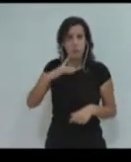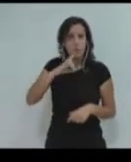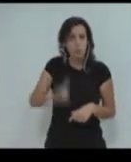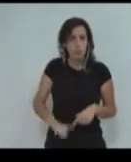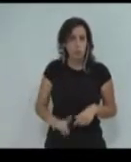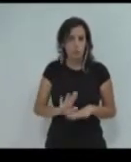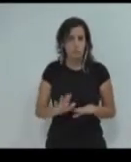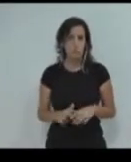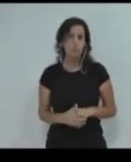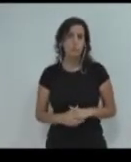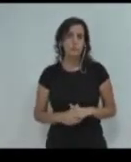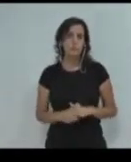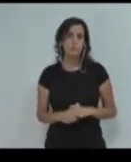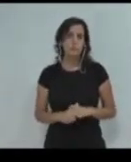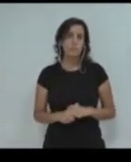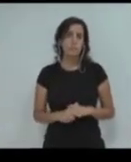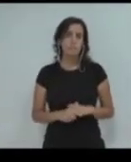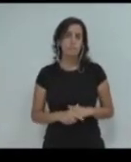electrónico.